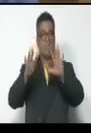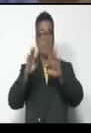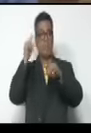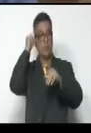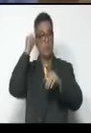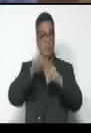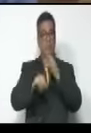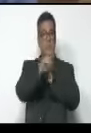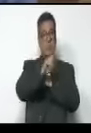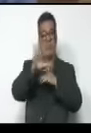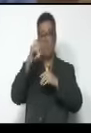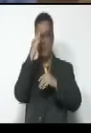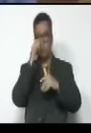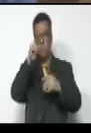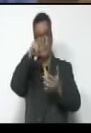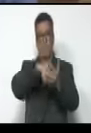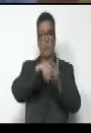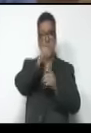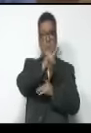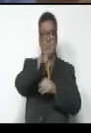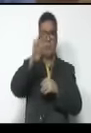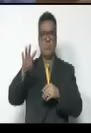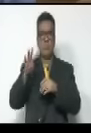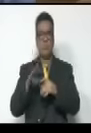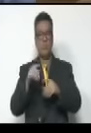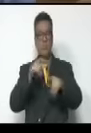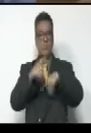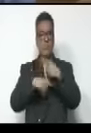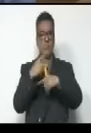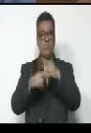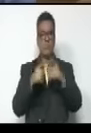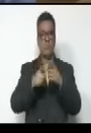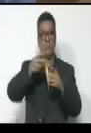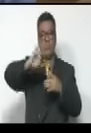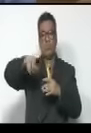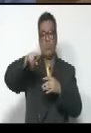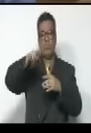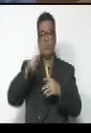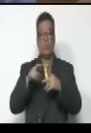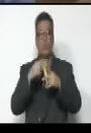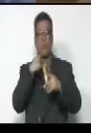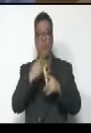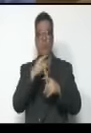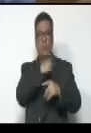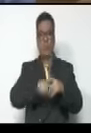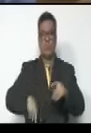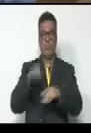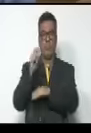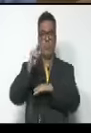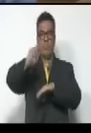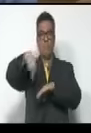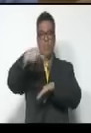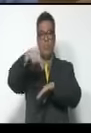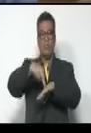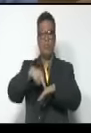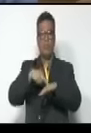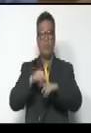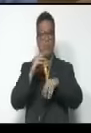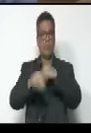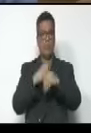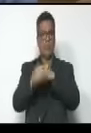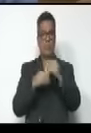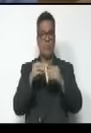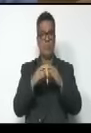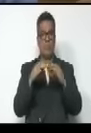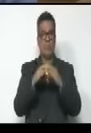fecha 21 de febrero de 2024, dirigida al diputado Jorge Rodríguez Gómez, presidente de la Asamblea Nacional, suscrita por